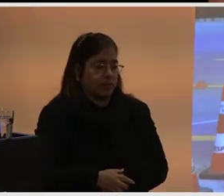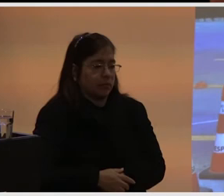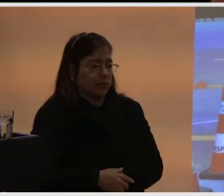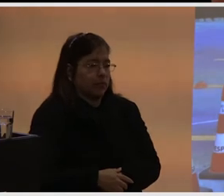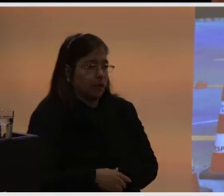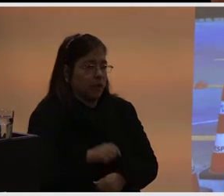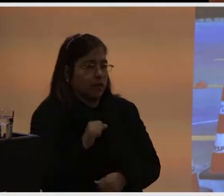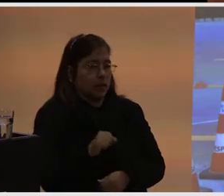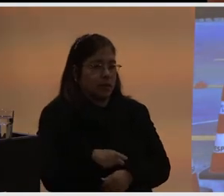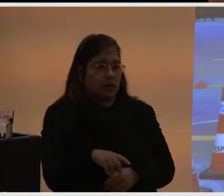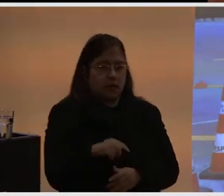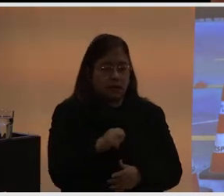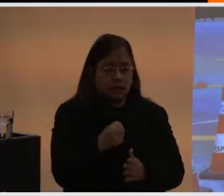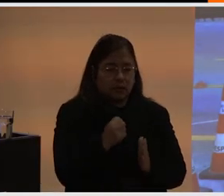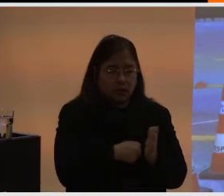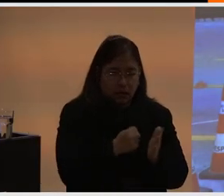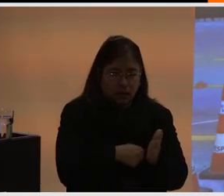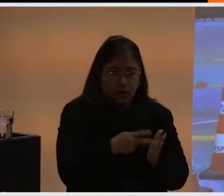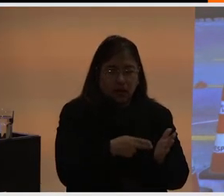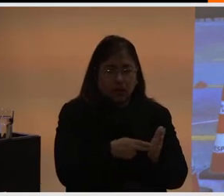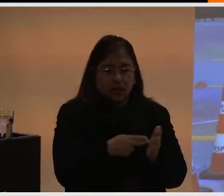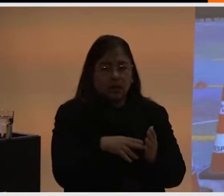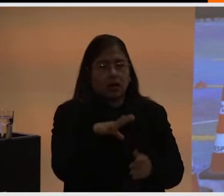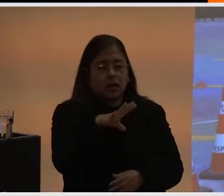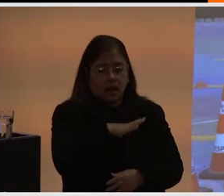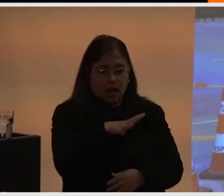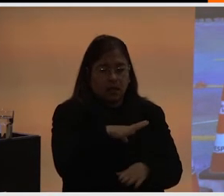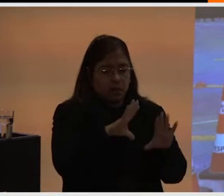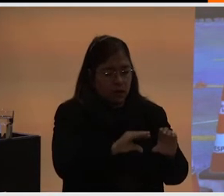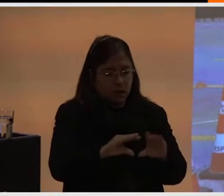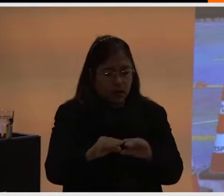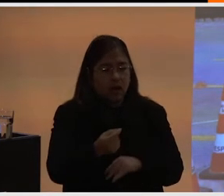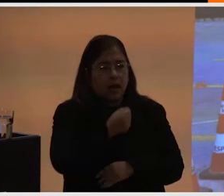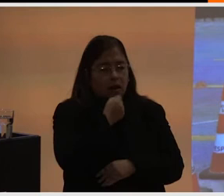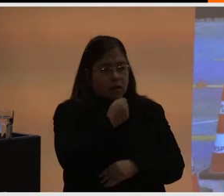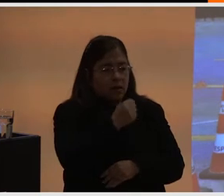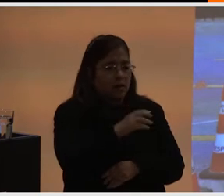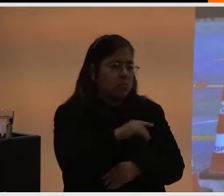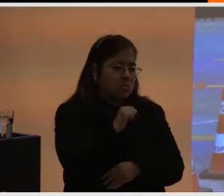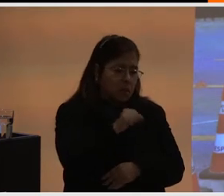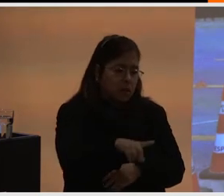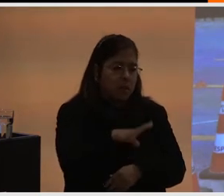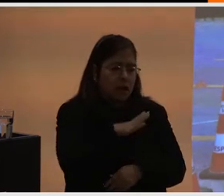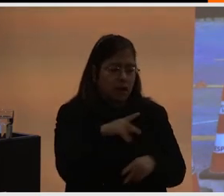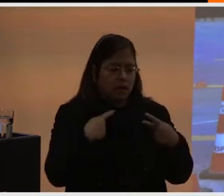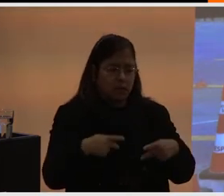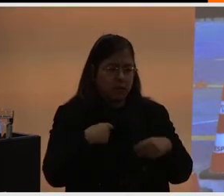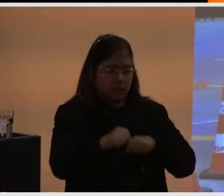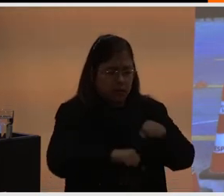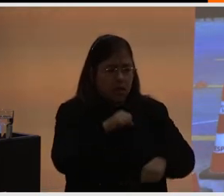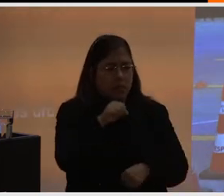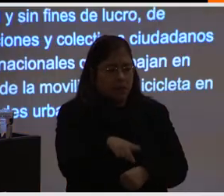y bueno a talleres educativos tenemos hemos impartido talleres educativos para el ciclismo y de mecánica básica